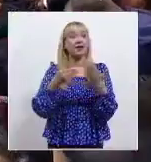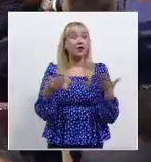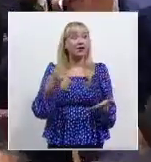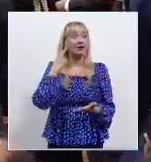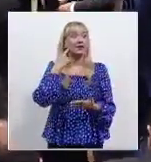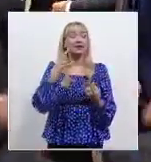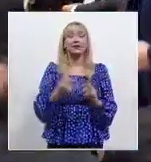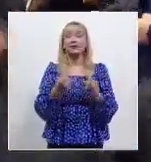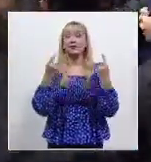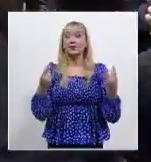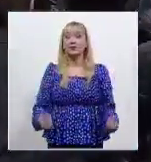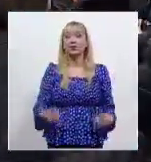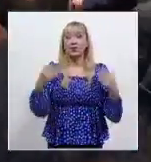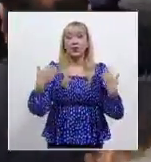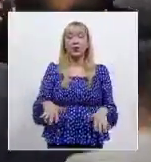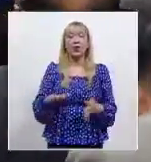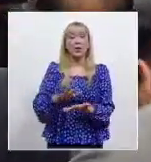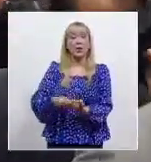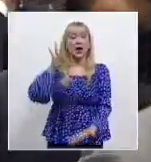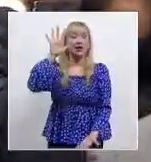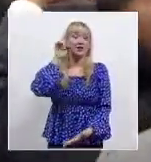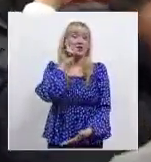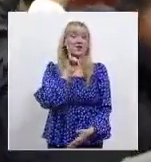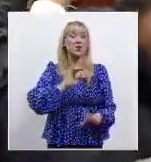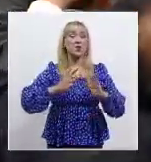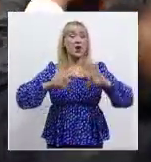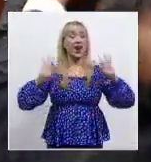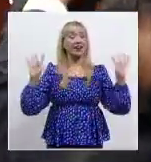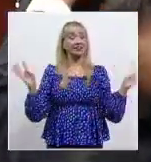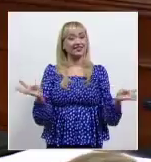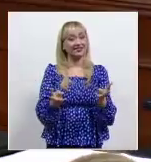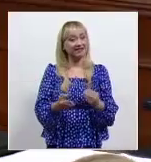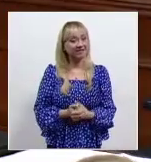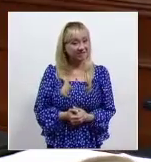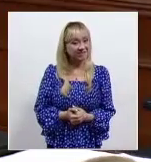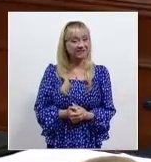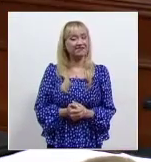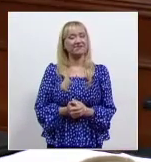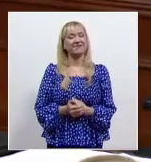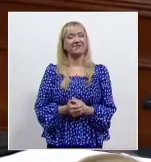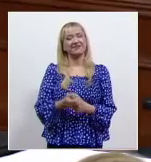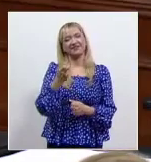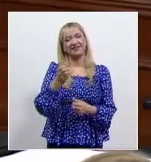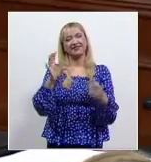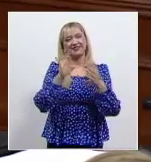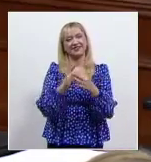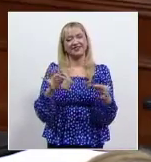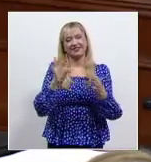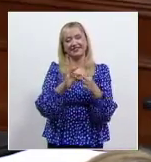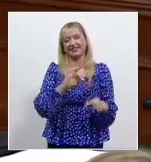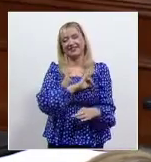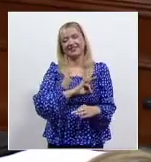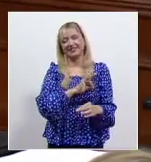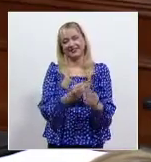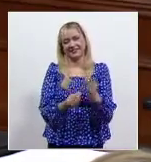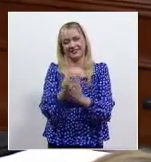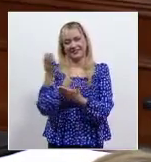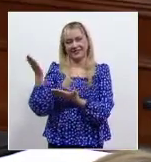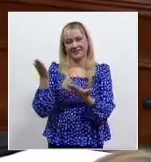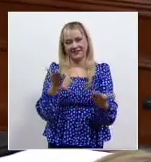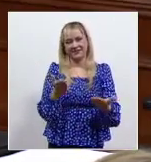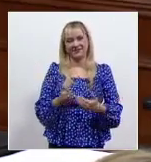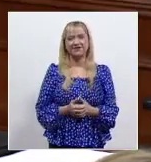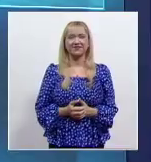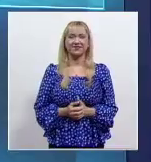Consejo que su pleno es integrado mayoritariamente por mujeres. Para el canal del Poder Judicial de la Federación, Mario López